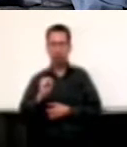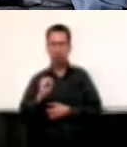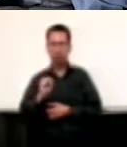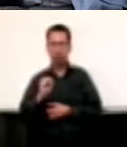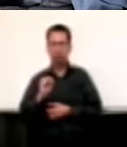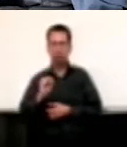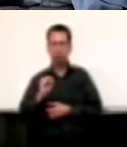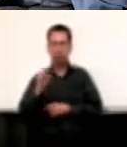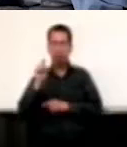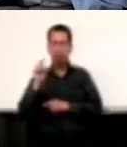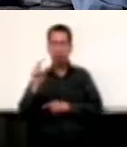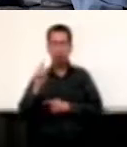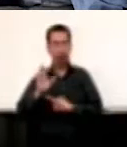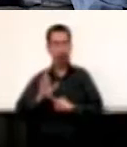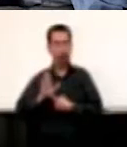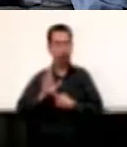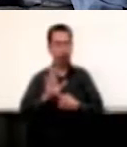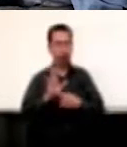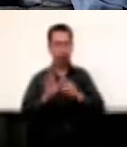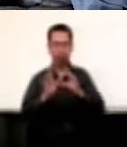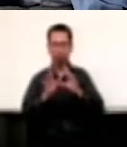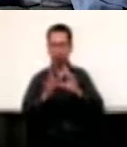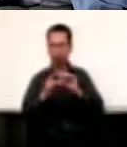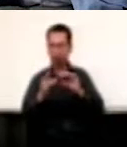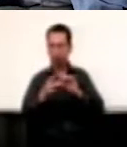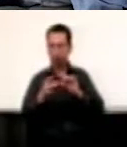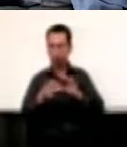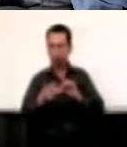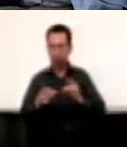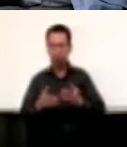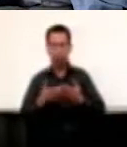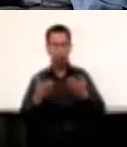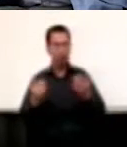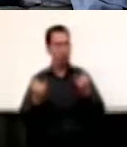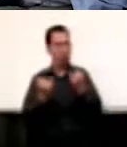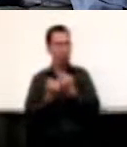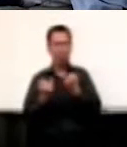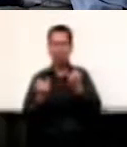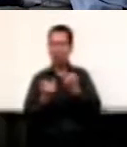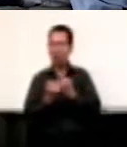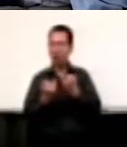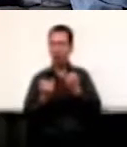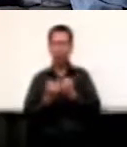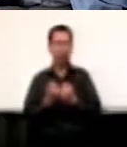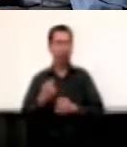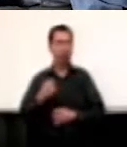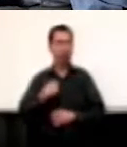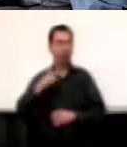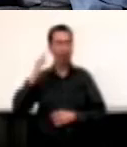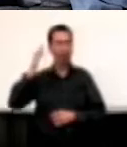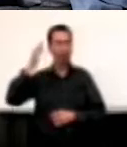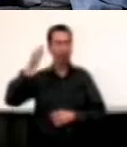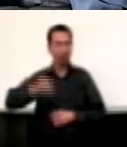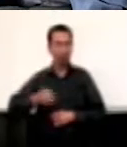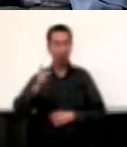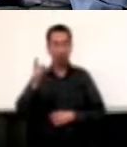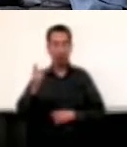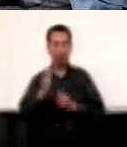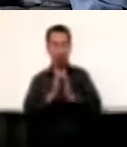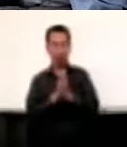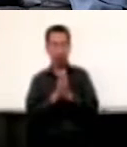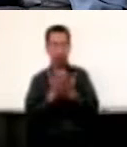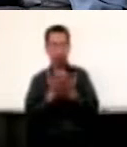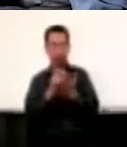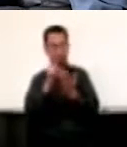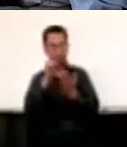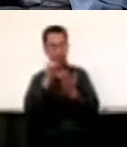por su presentación, y obviamente también me sumo al reconocimiento por el carácter didáctico del libro,